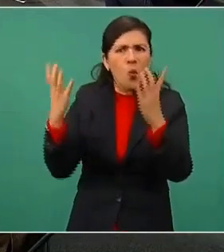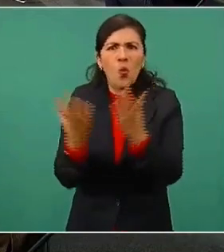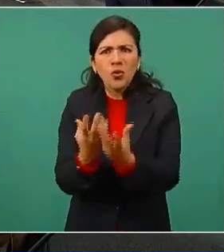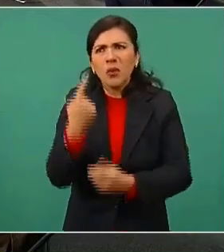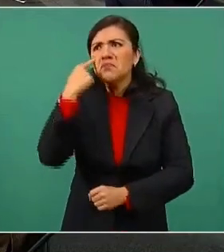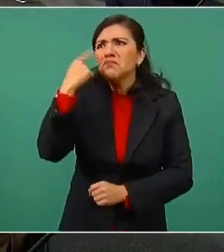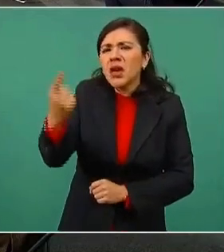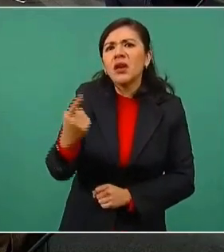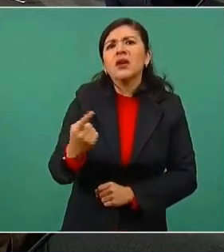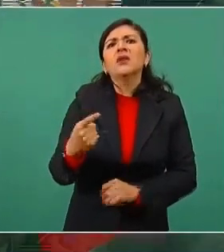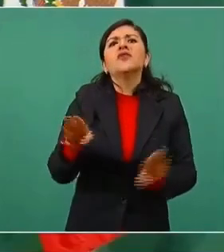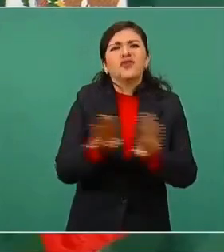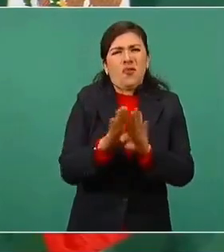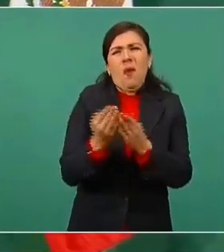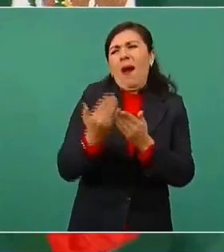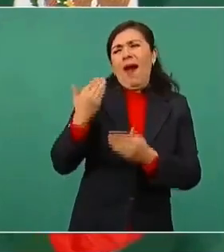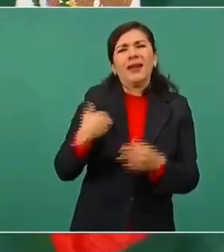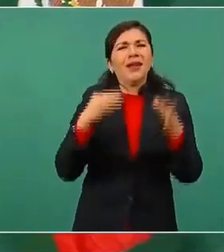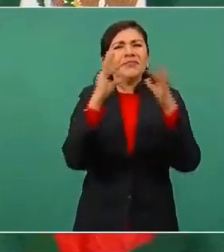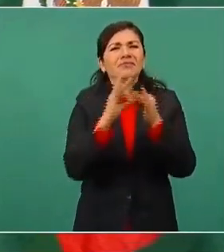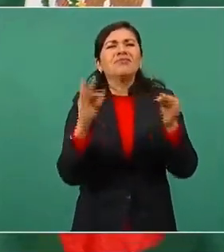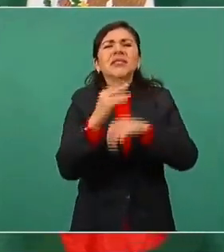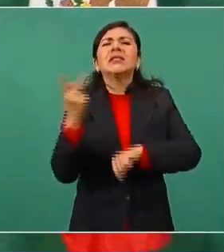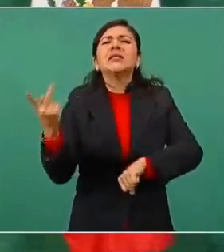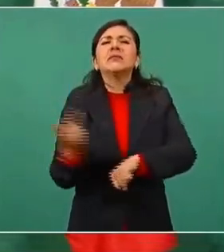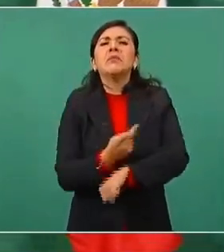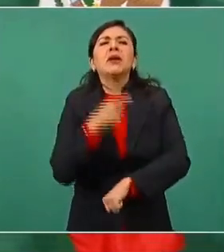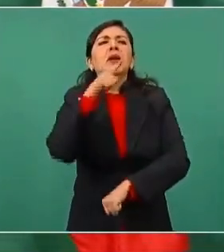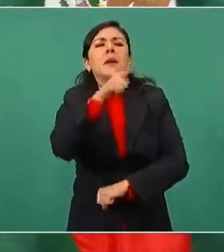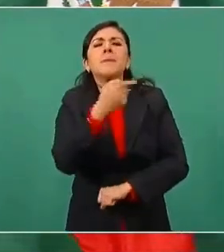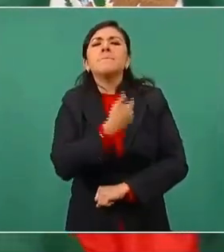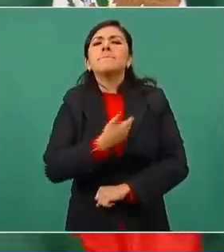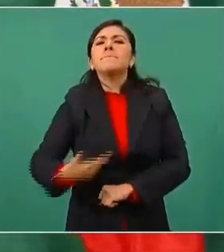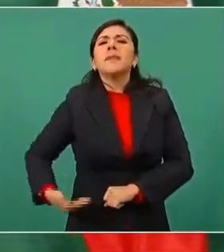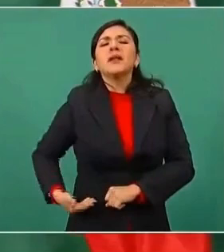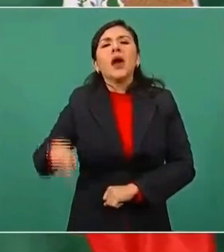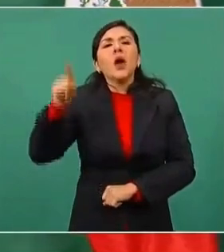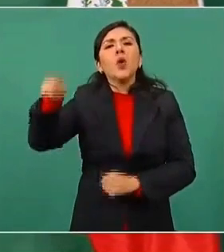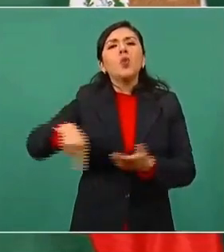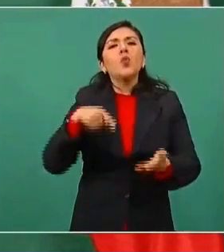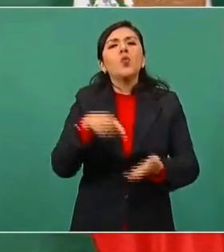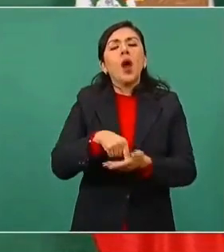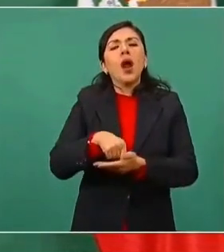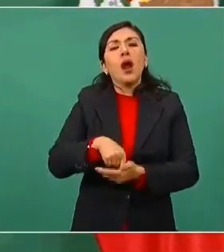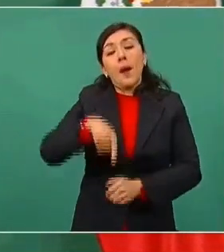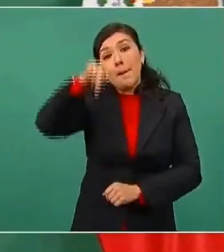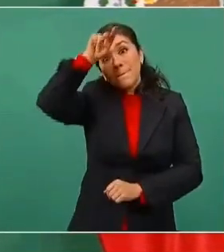hace unos días contaba yo lo que le hacen al presidente del Perú